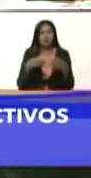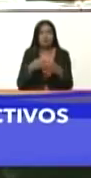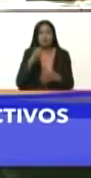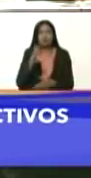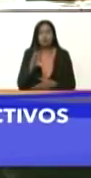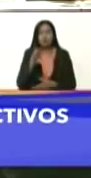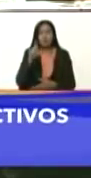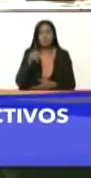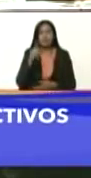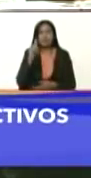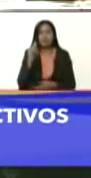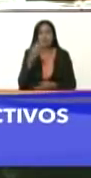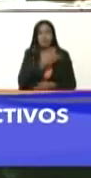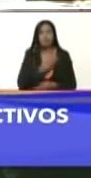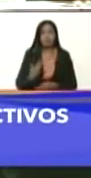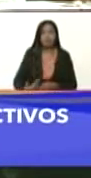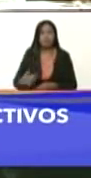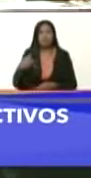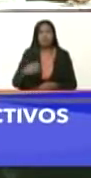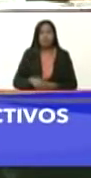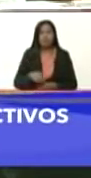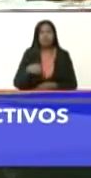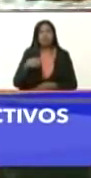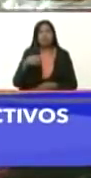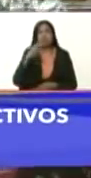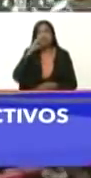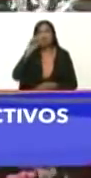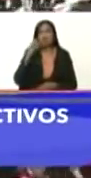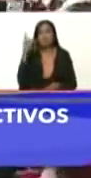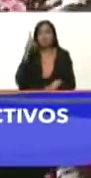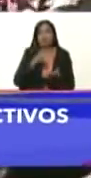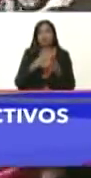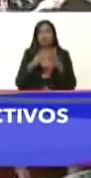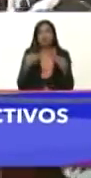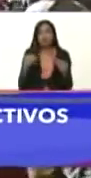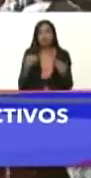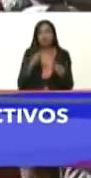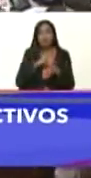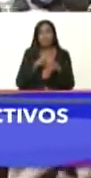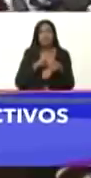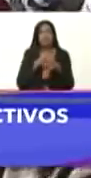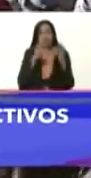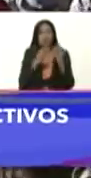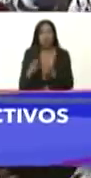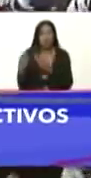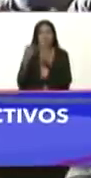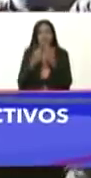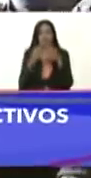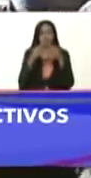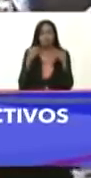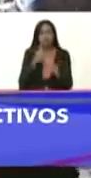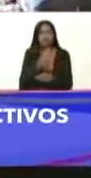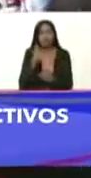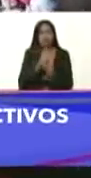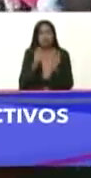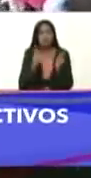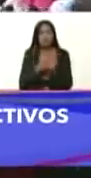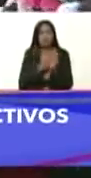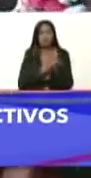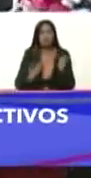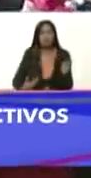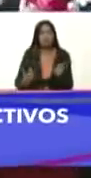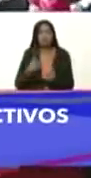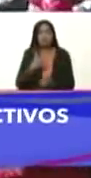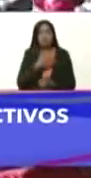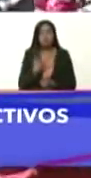de Guayana y el presidente de la República, con la presencia de todos los ministros de la Economía y de todos los vicepresidentes. Yo